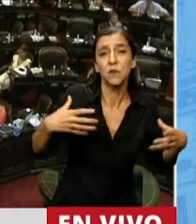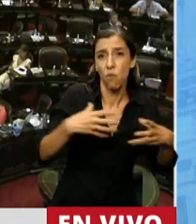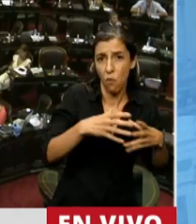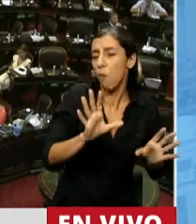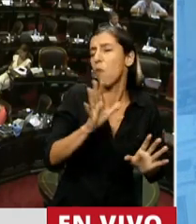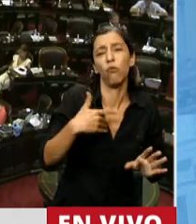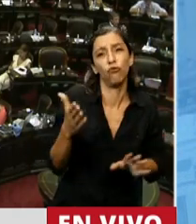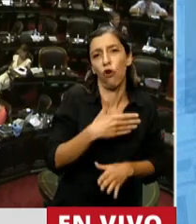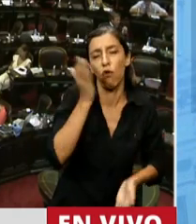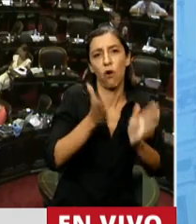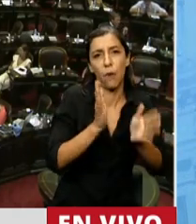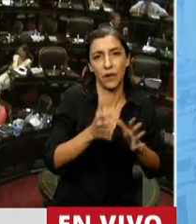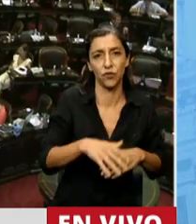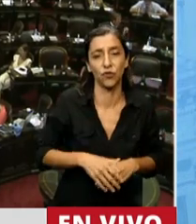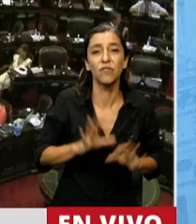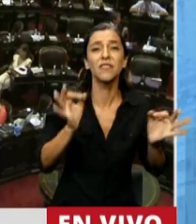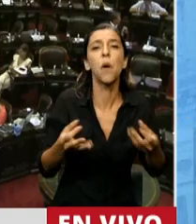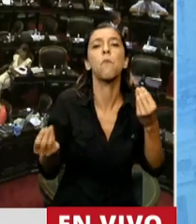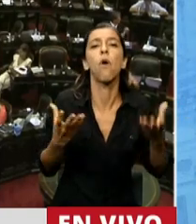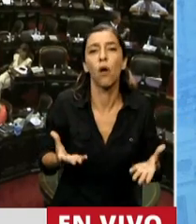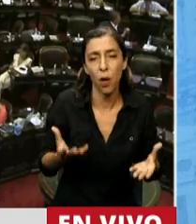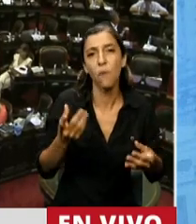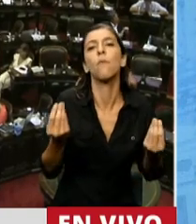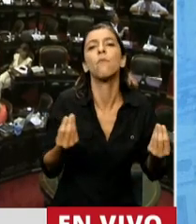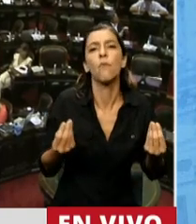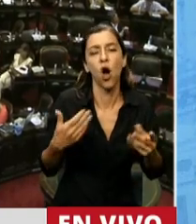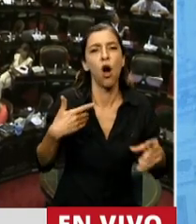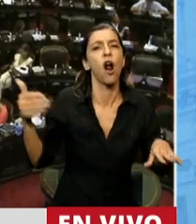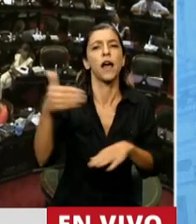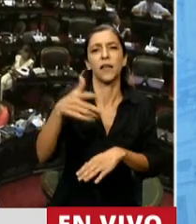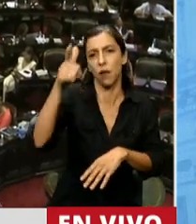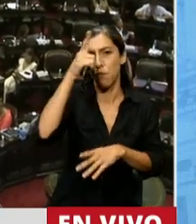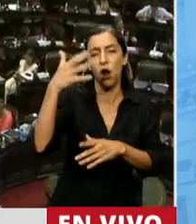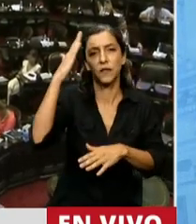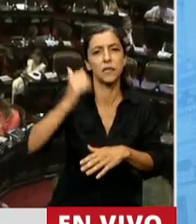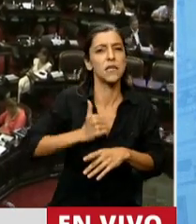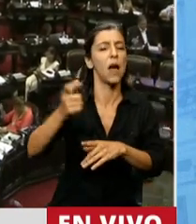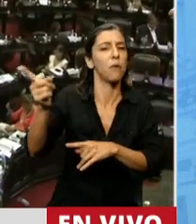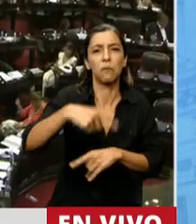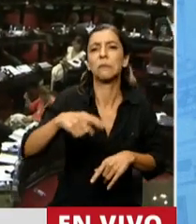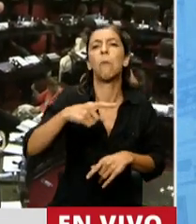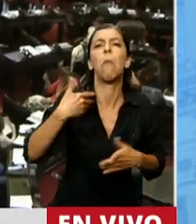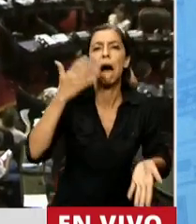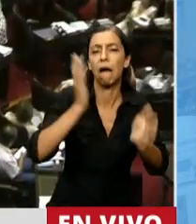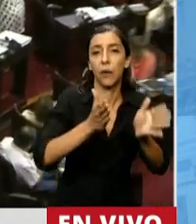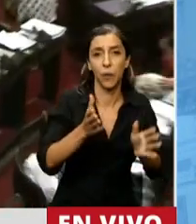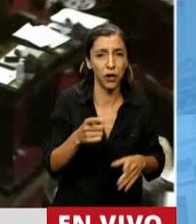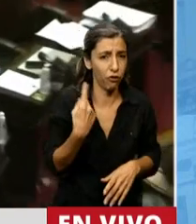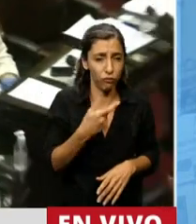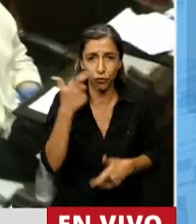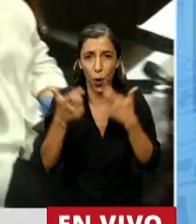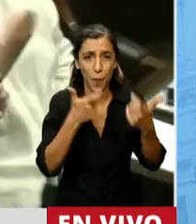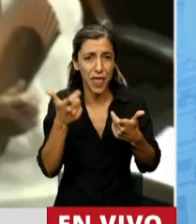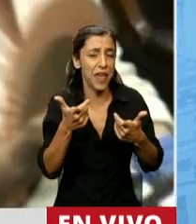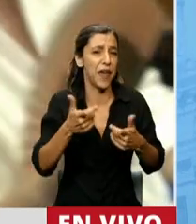qué? Porque llegamos tarde y nos patotearon de la gendarmería y nosotros la característica nuestra no es tirar palo ni